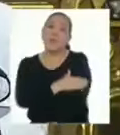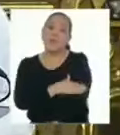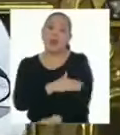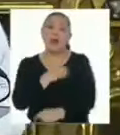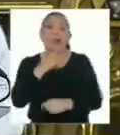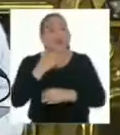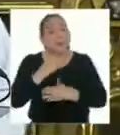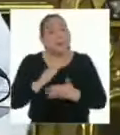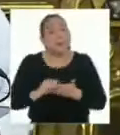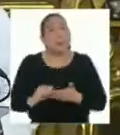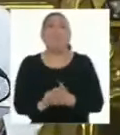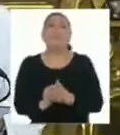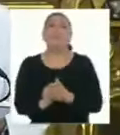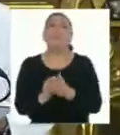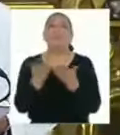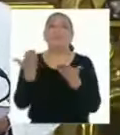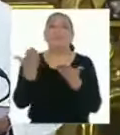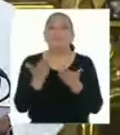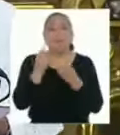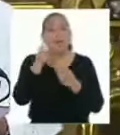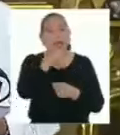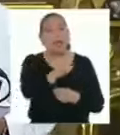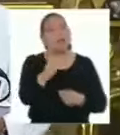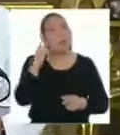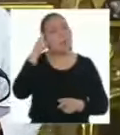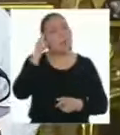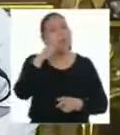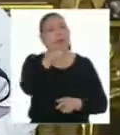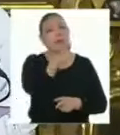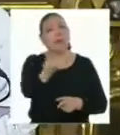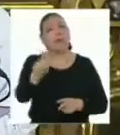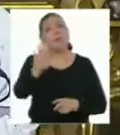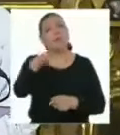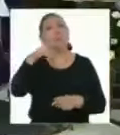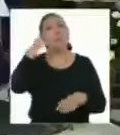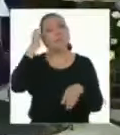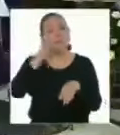Para celebrar estos sagrados misterios, reconozcamos nuestros pecados.